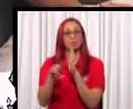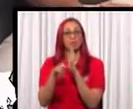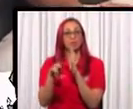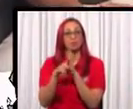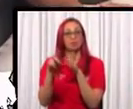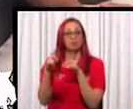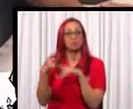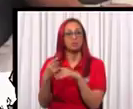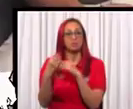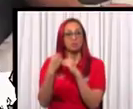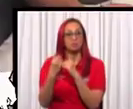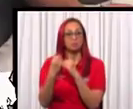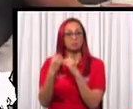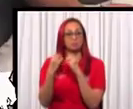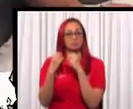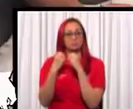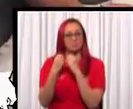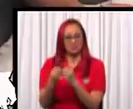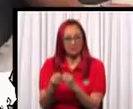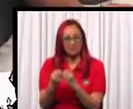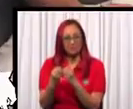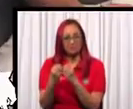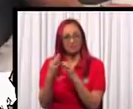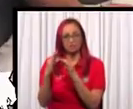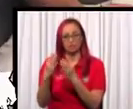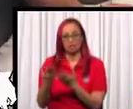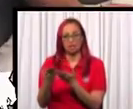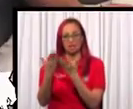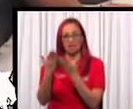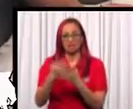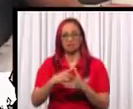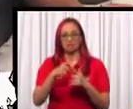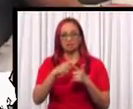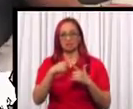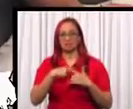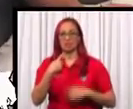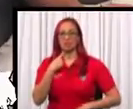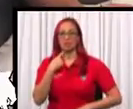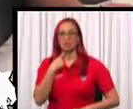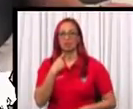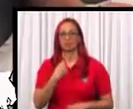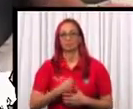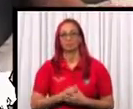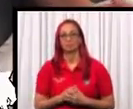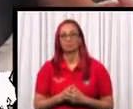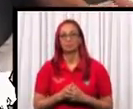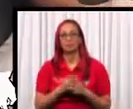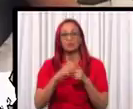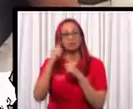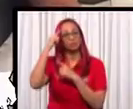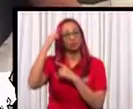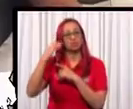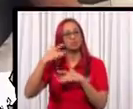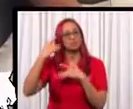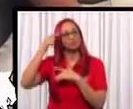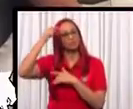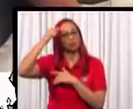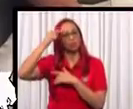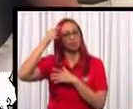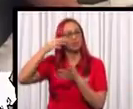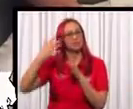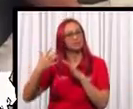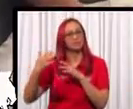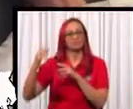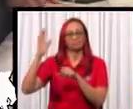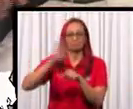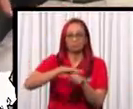miles de toneladas por ese mismo alto precio del arancel. siento yo que el gobierno es el culpable, porque